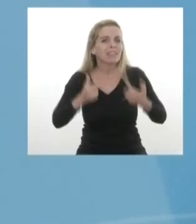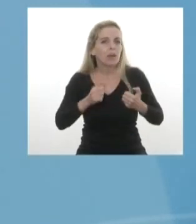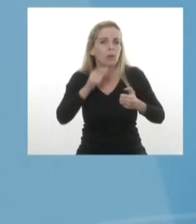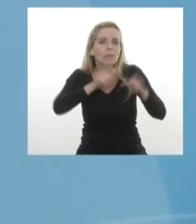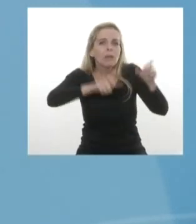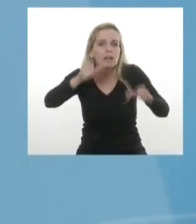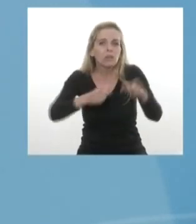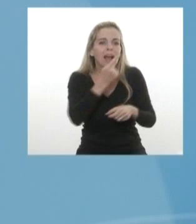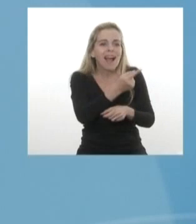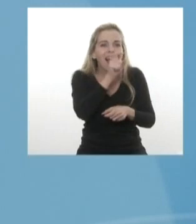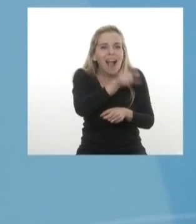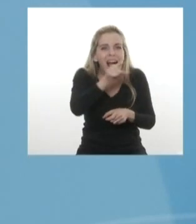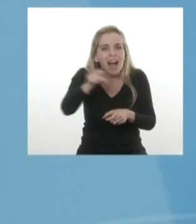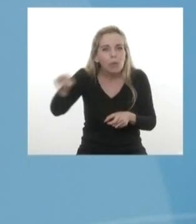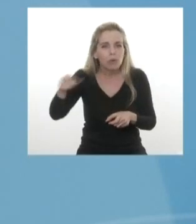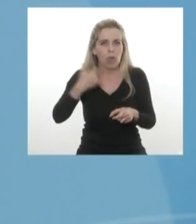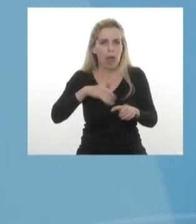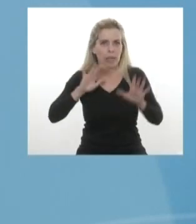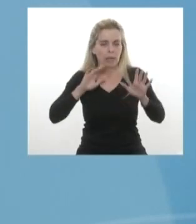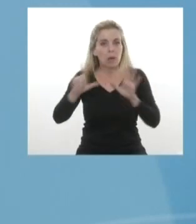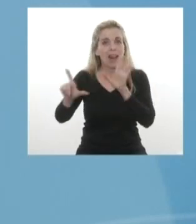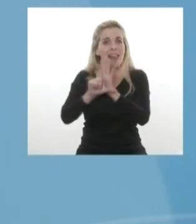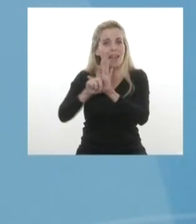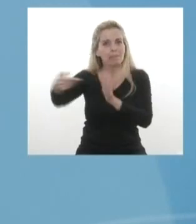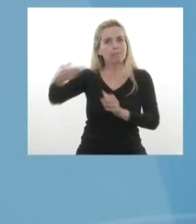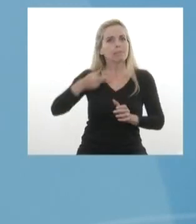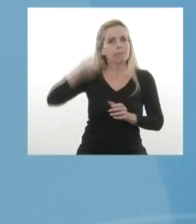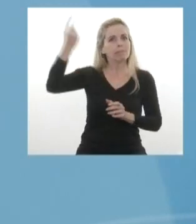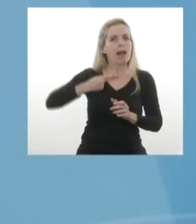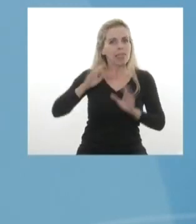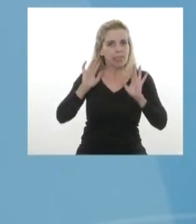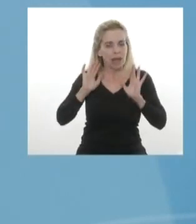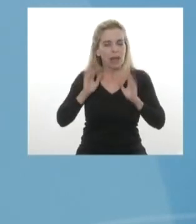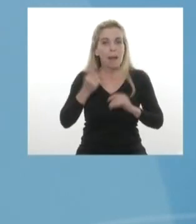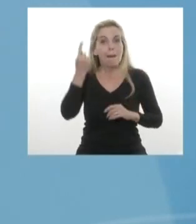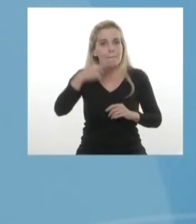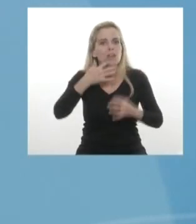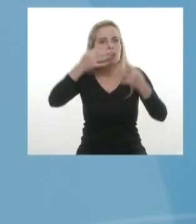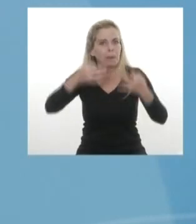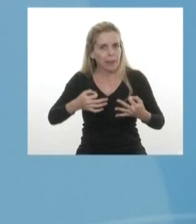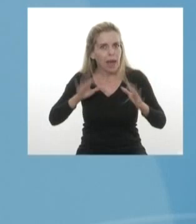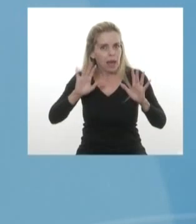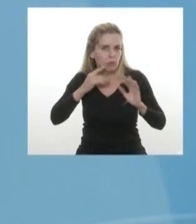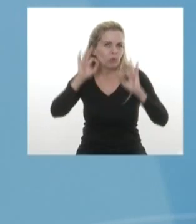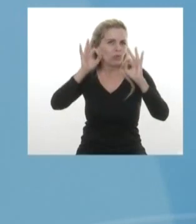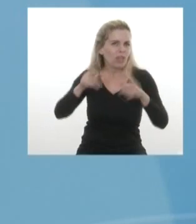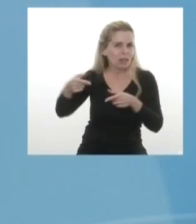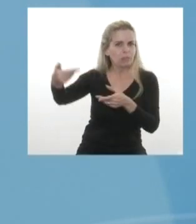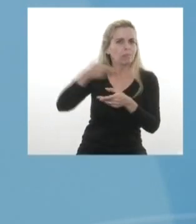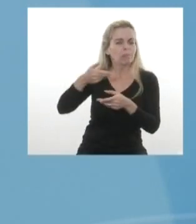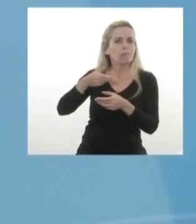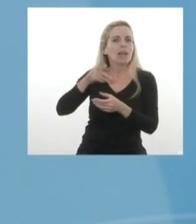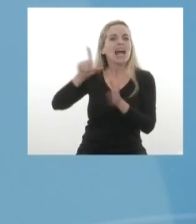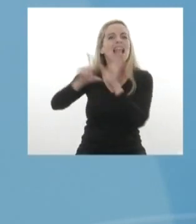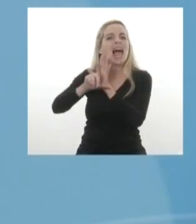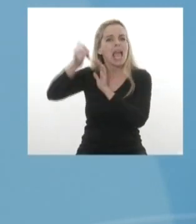argentina porque la ley me lo impone. Pero no puedo negar que por encima de ese imperativo legal